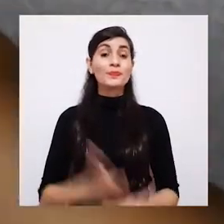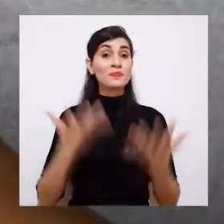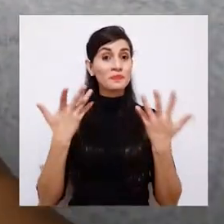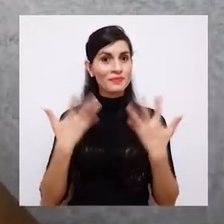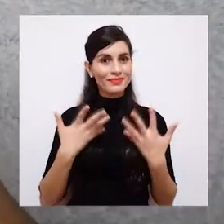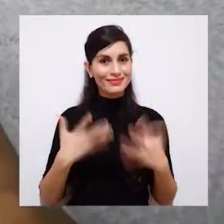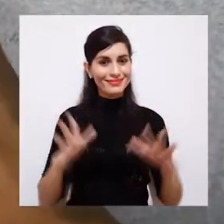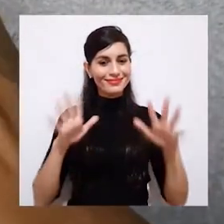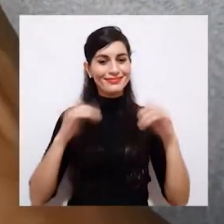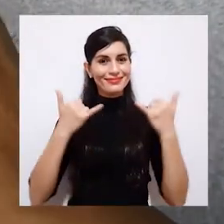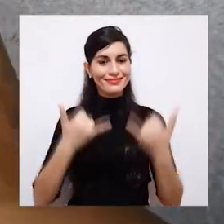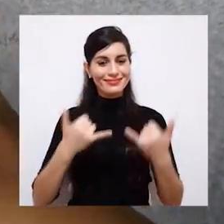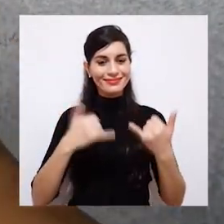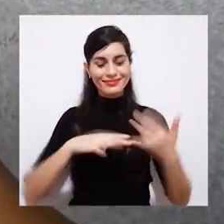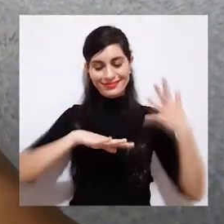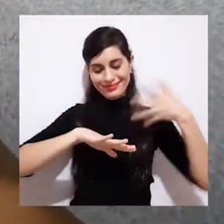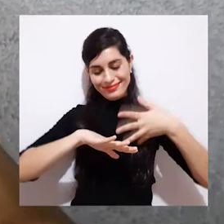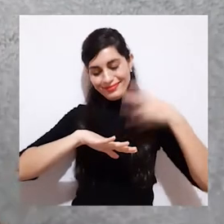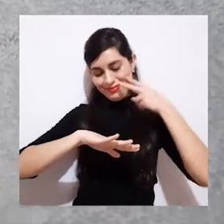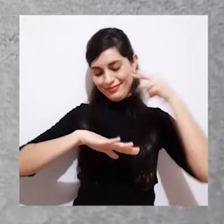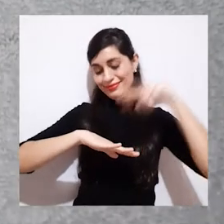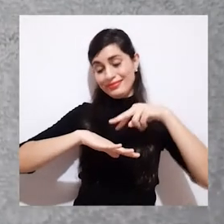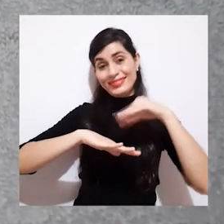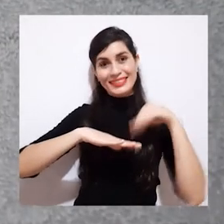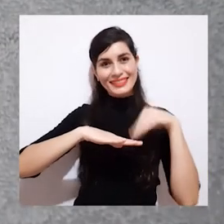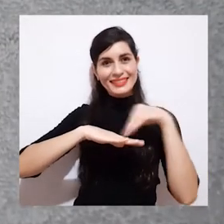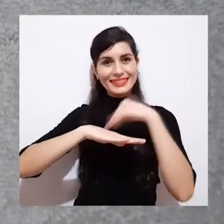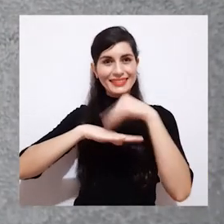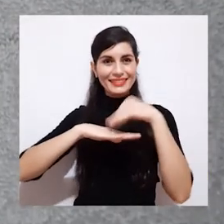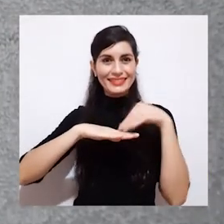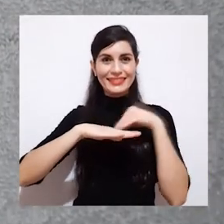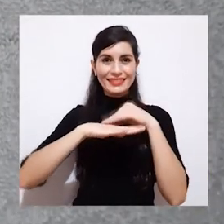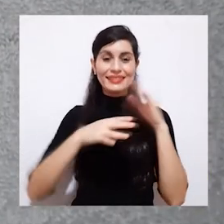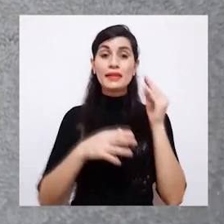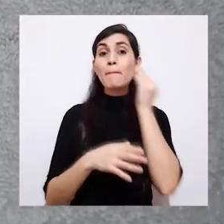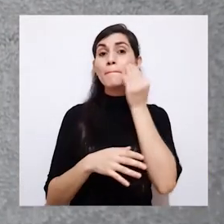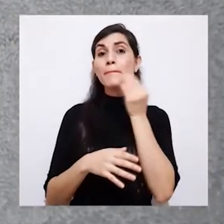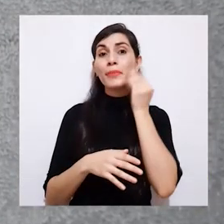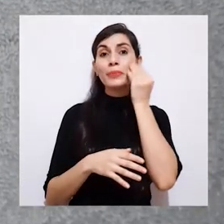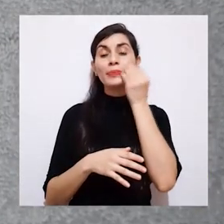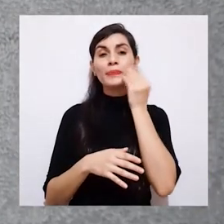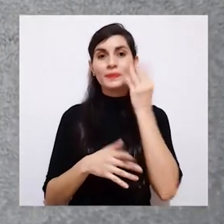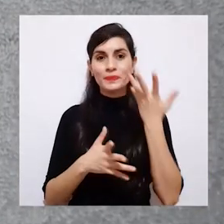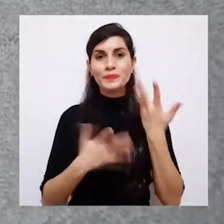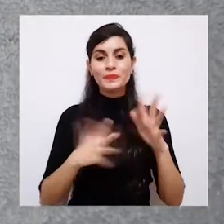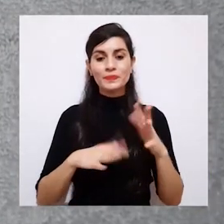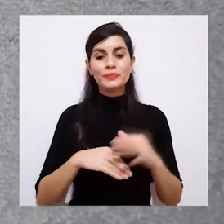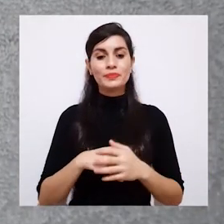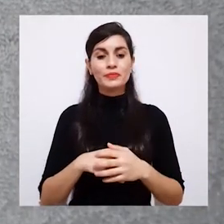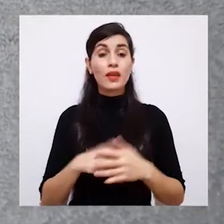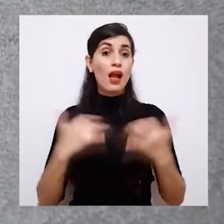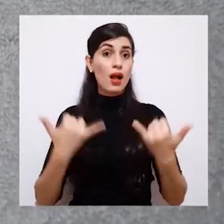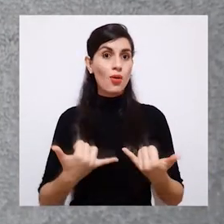Ok, ya yo ya tengo ya mi mano lista, ya la tengo cubierta, así que voy a pasar a aplicar lo que es el látex.